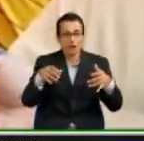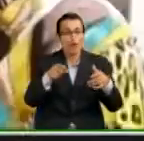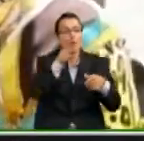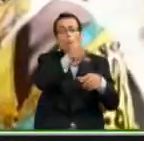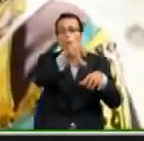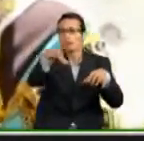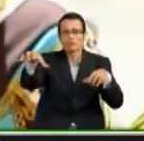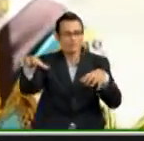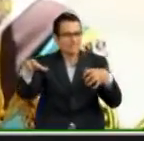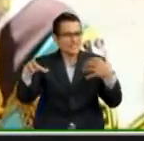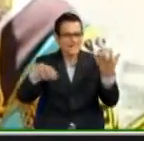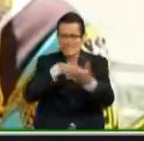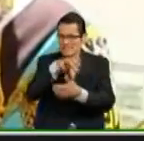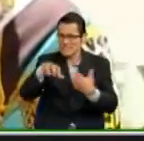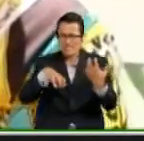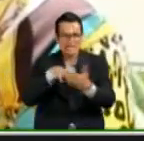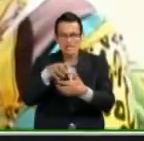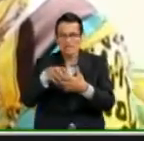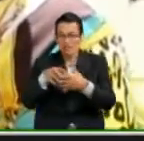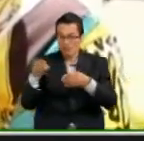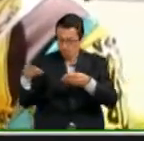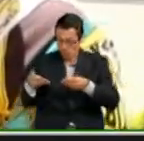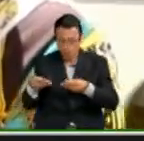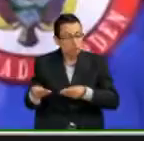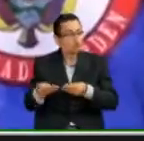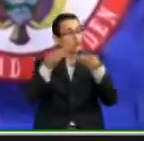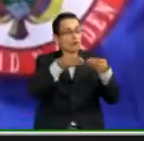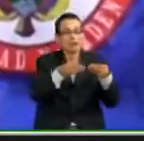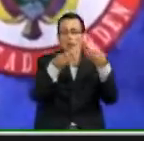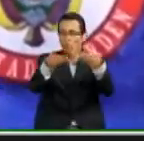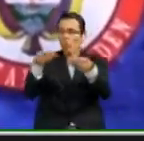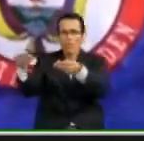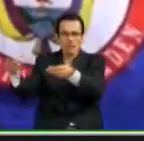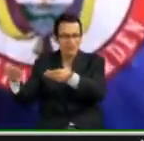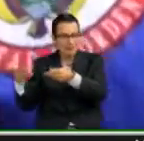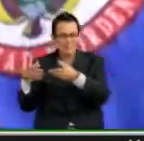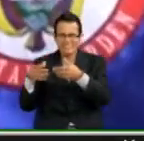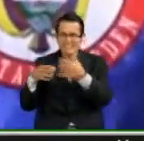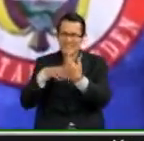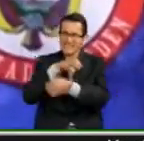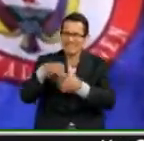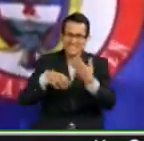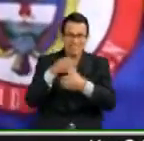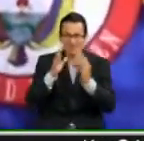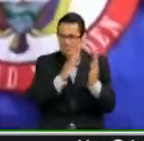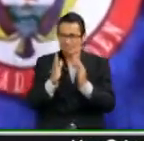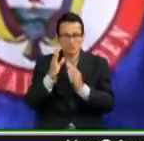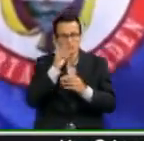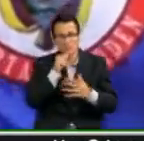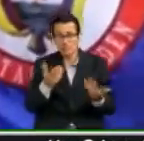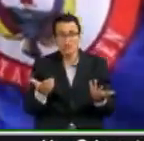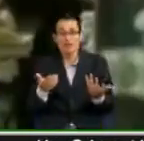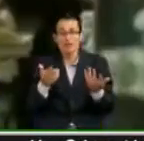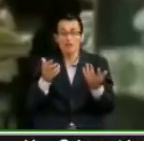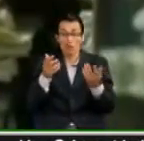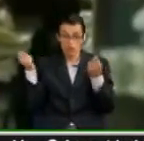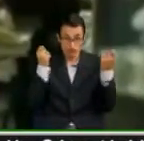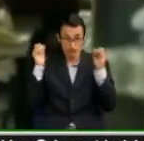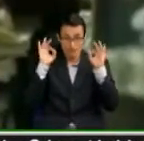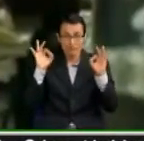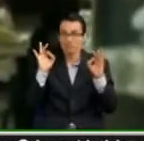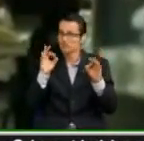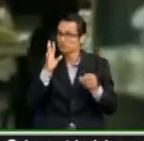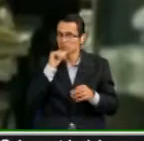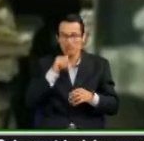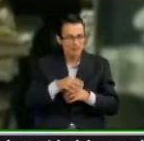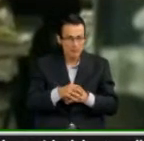que va a retrasar los tiempos del proceso. Vamos a perder el control de esos expedientes porque no van a estar